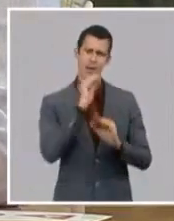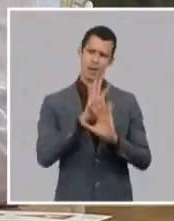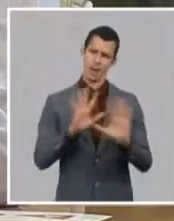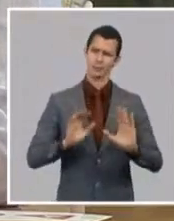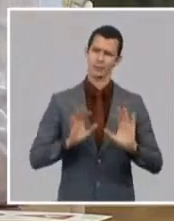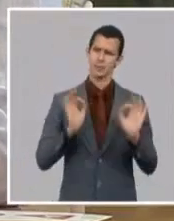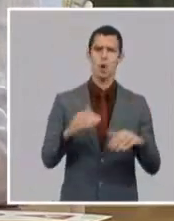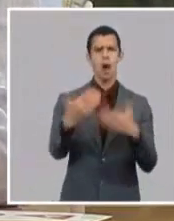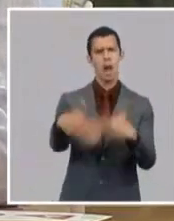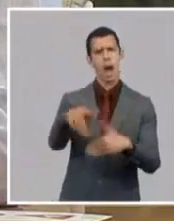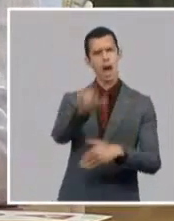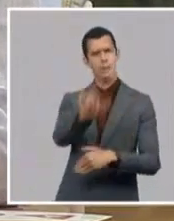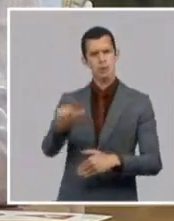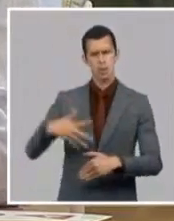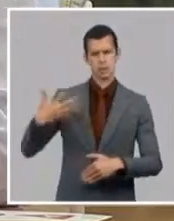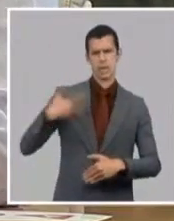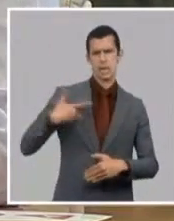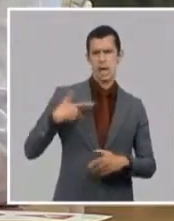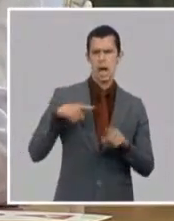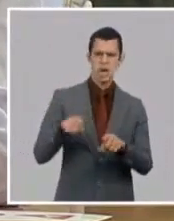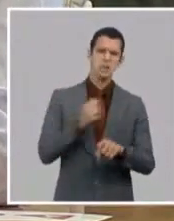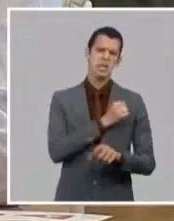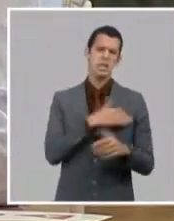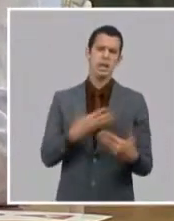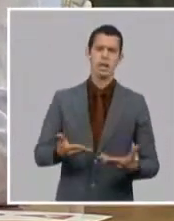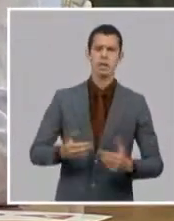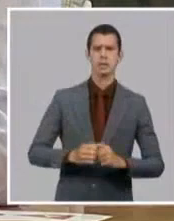plan extranjero, que están irreconciliablemente